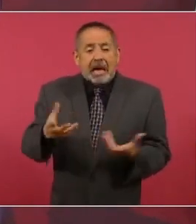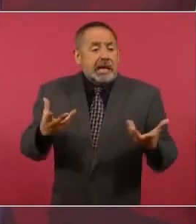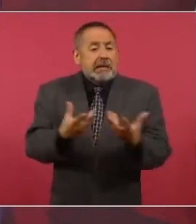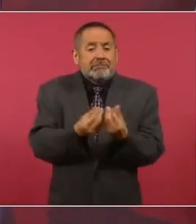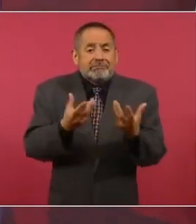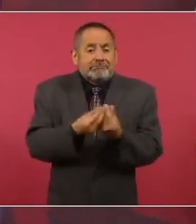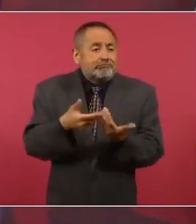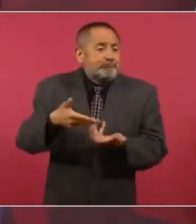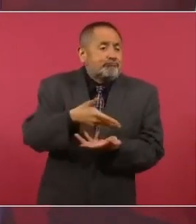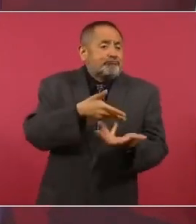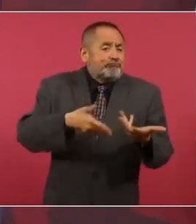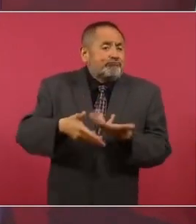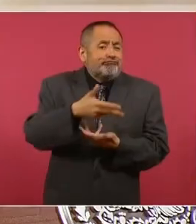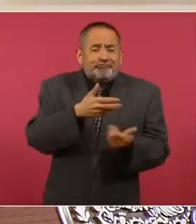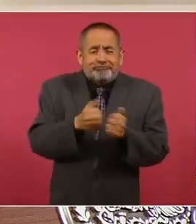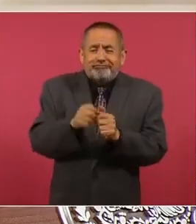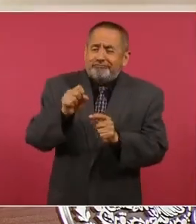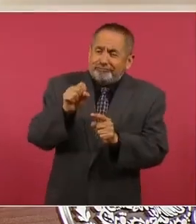ellos.